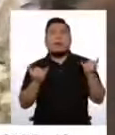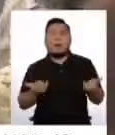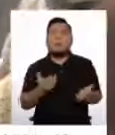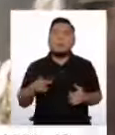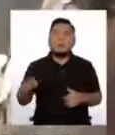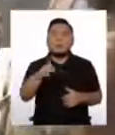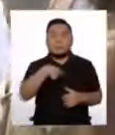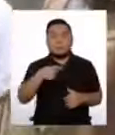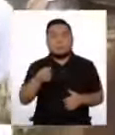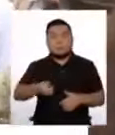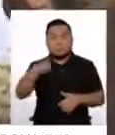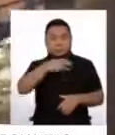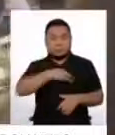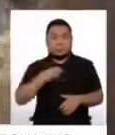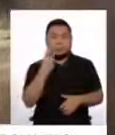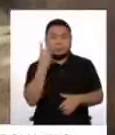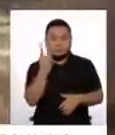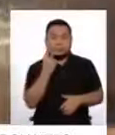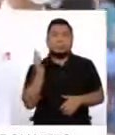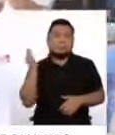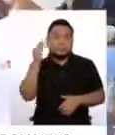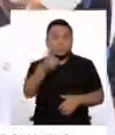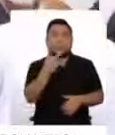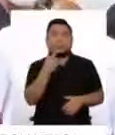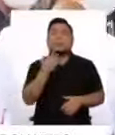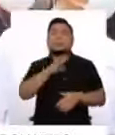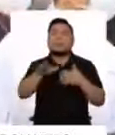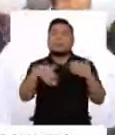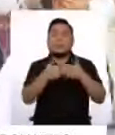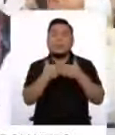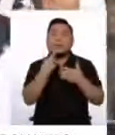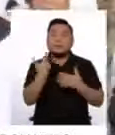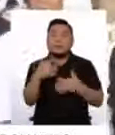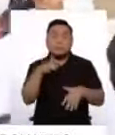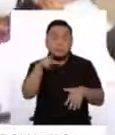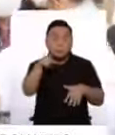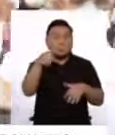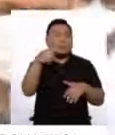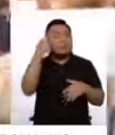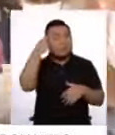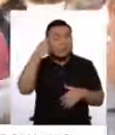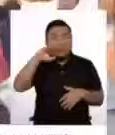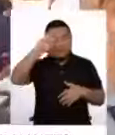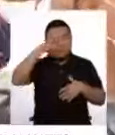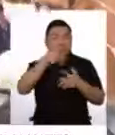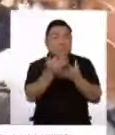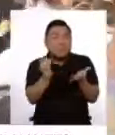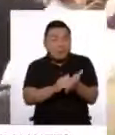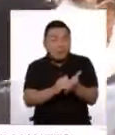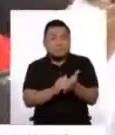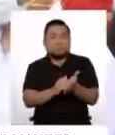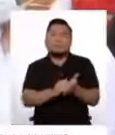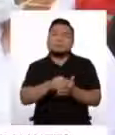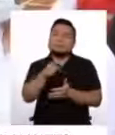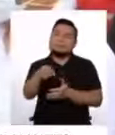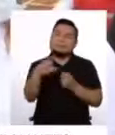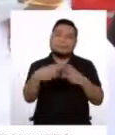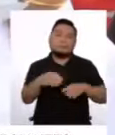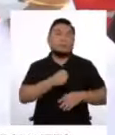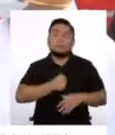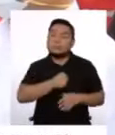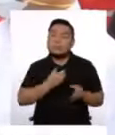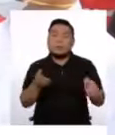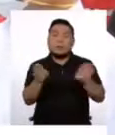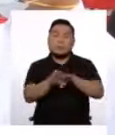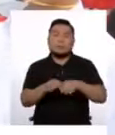Martos, y del interior, Gastón Rodríguez, quienes habían adelantado que de hallarse más casos en el mercado sería cerrado. Si el